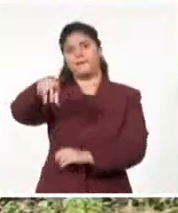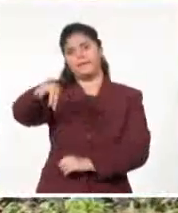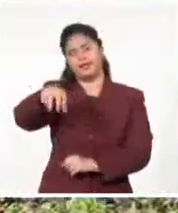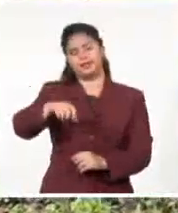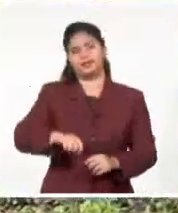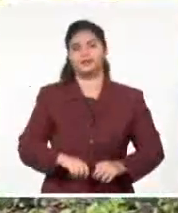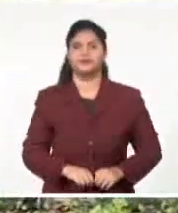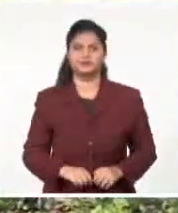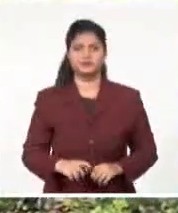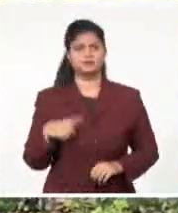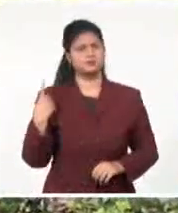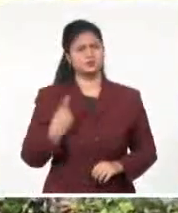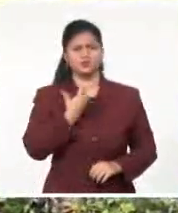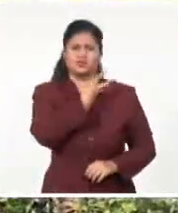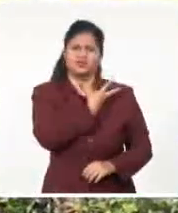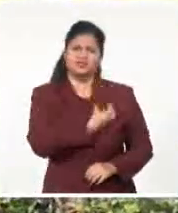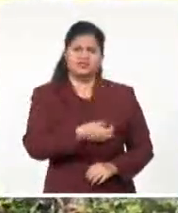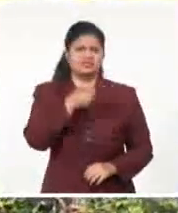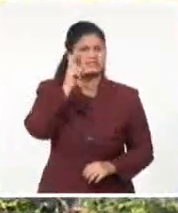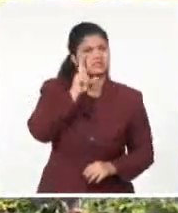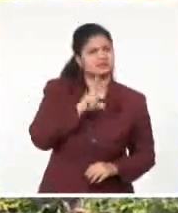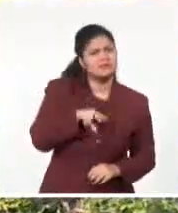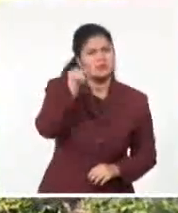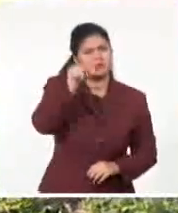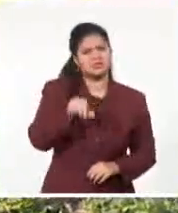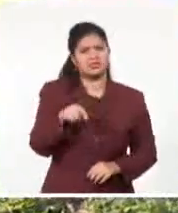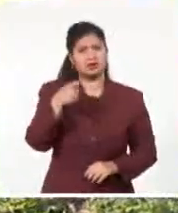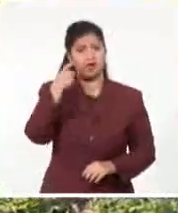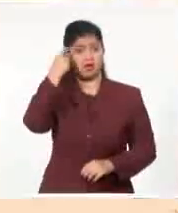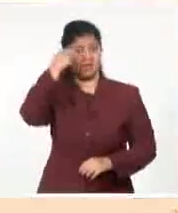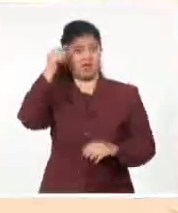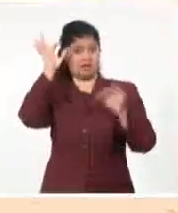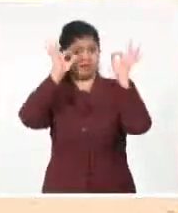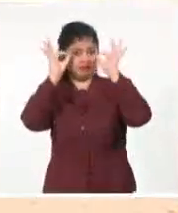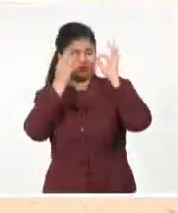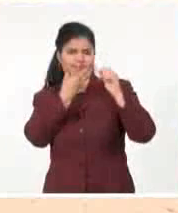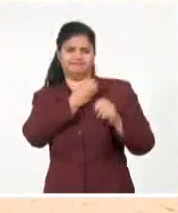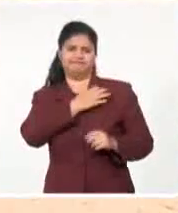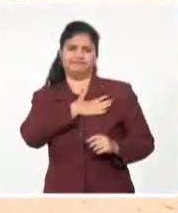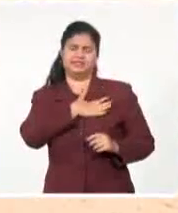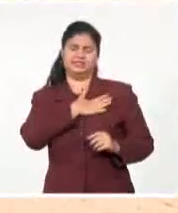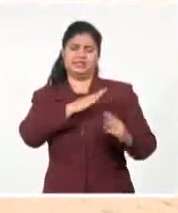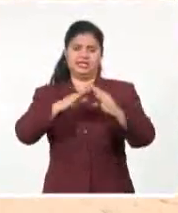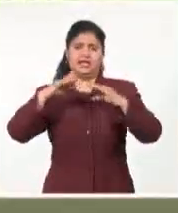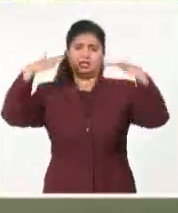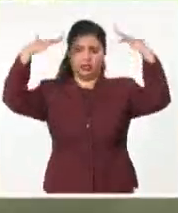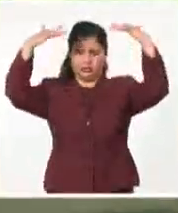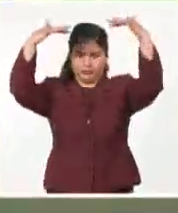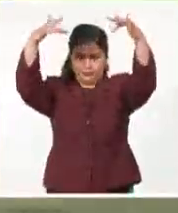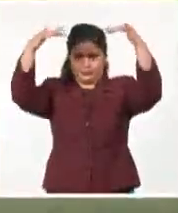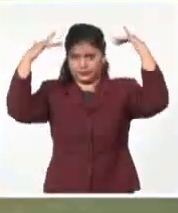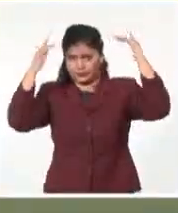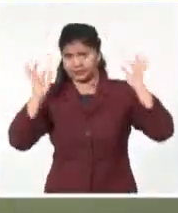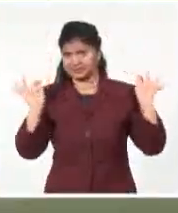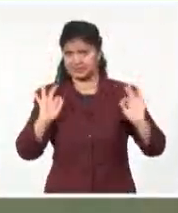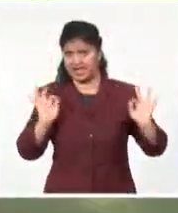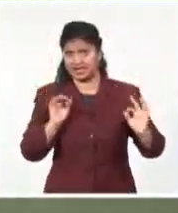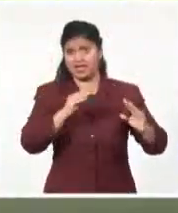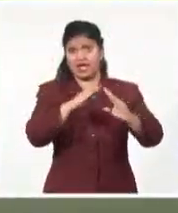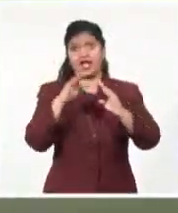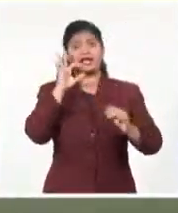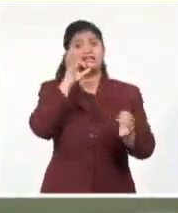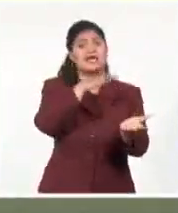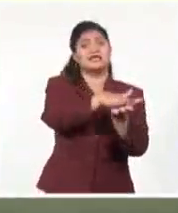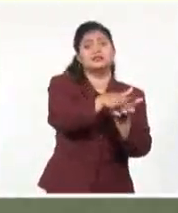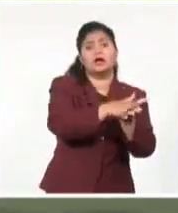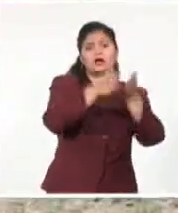provincia, las personas con la mirada un poco triste, muchas casas sin sus techos, todas las casas de tabaco estaban